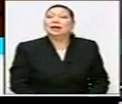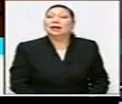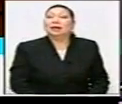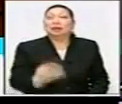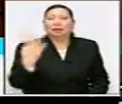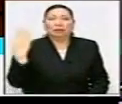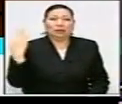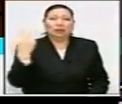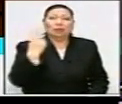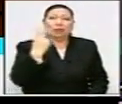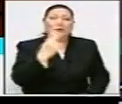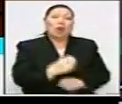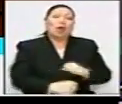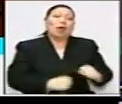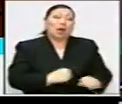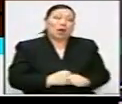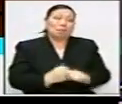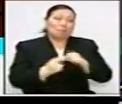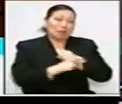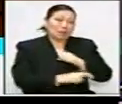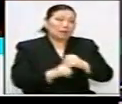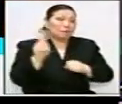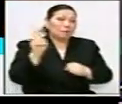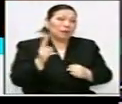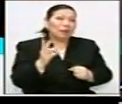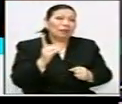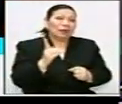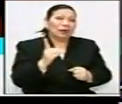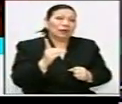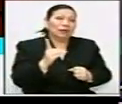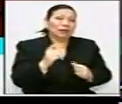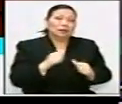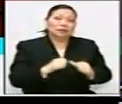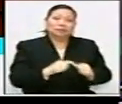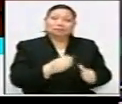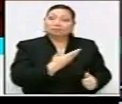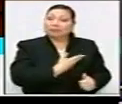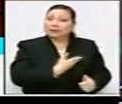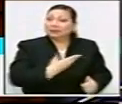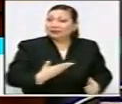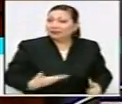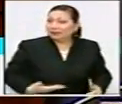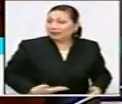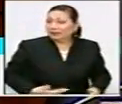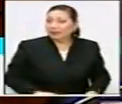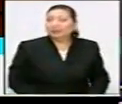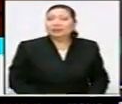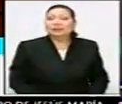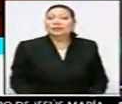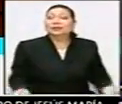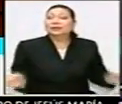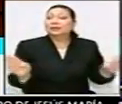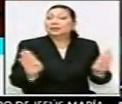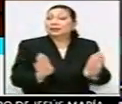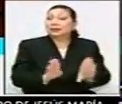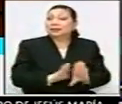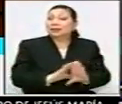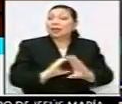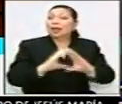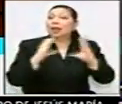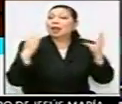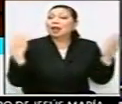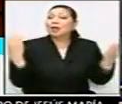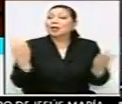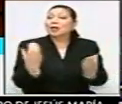hace 2 años, por un decreto presidencial, se cierra el